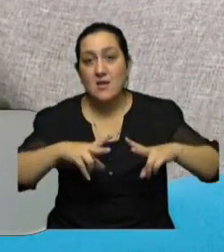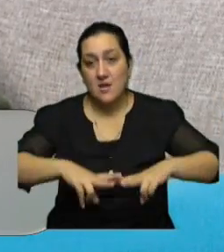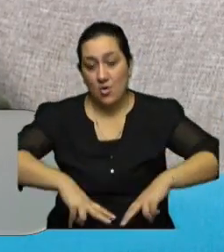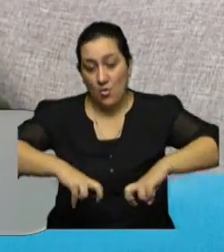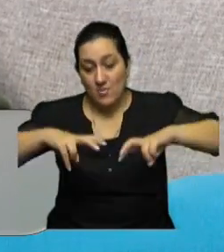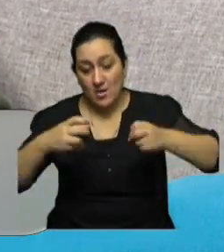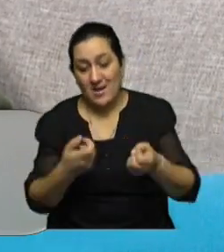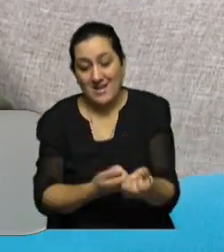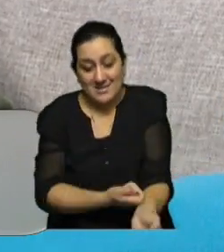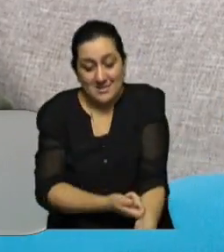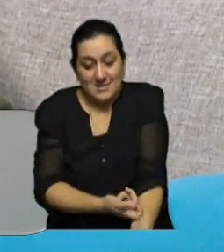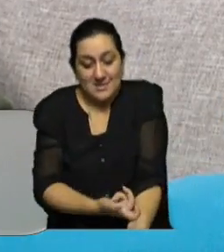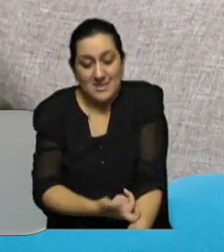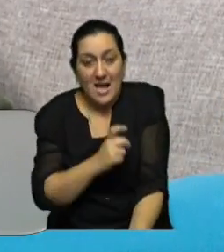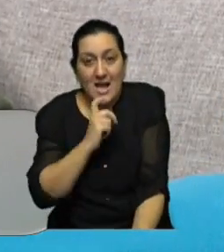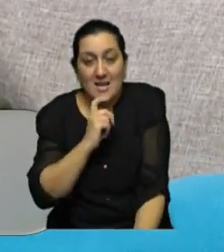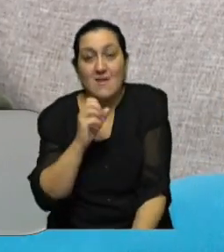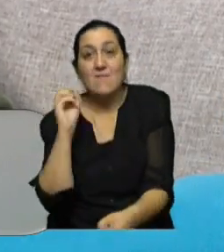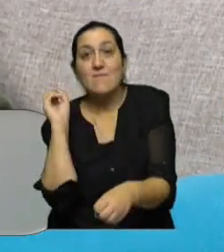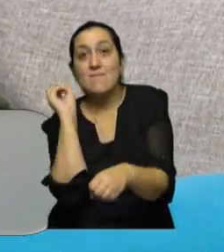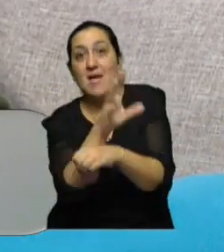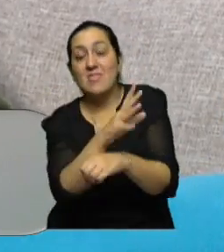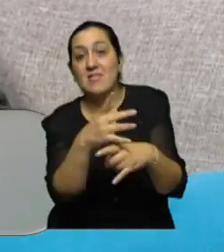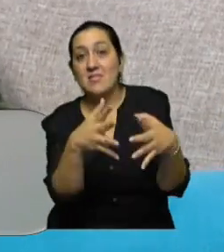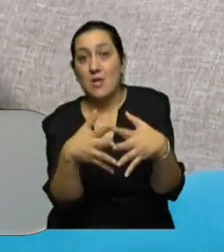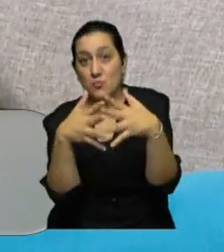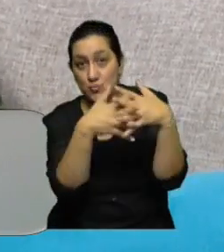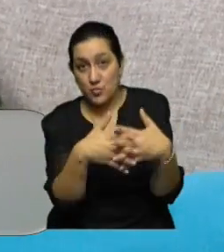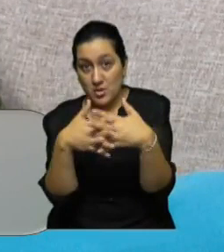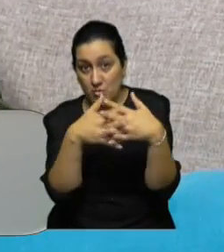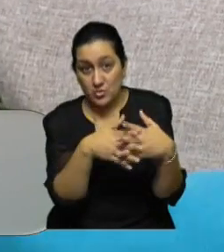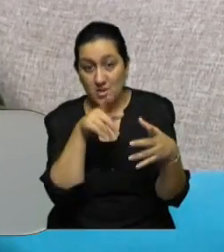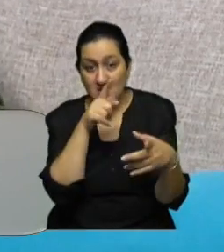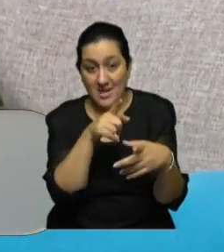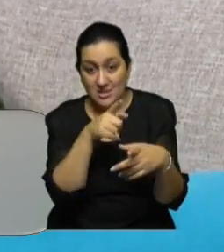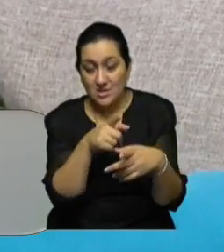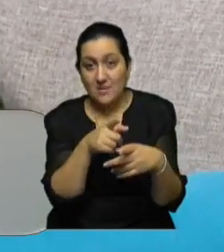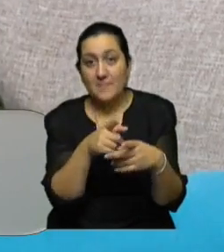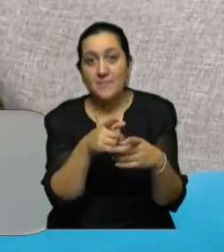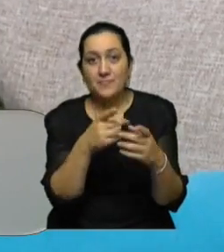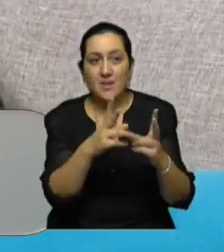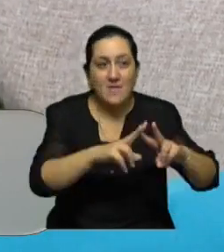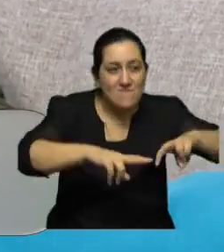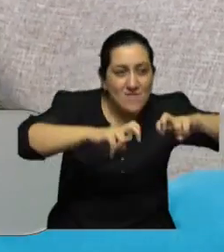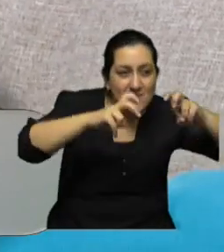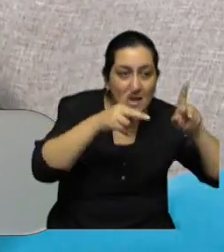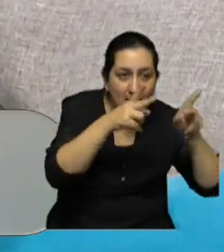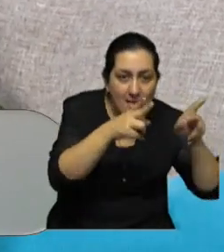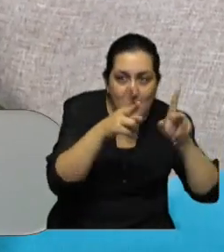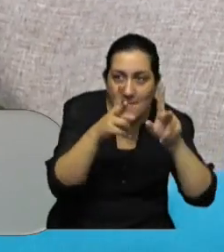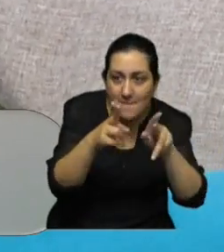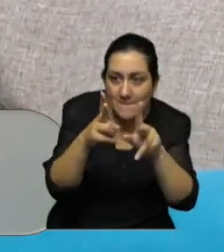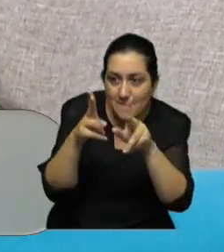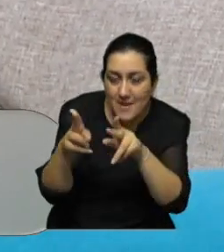la sangre a Estados Unidos y lo que se hace justamente, como es en un bosque, se sesga ese bosque a lo que tenga que ver